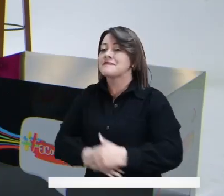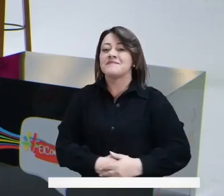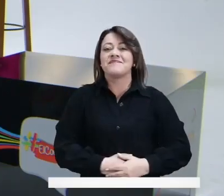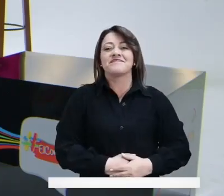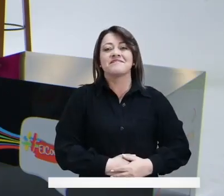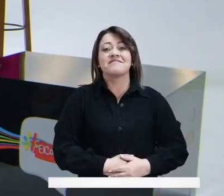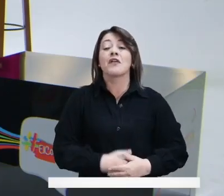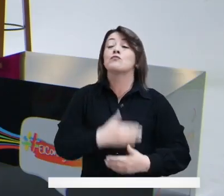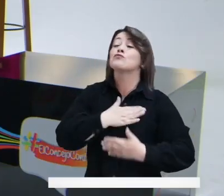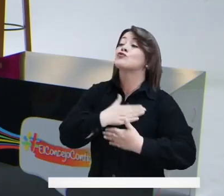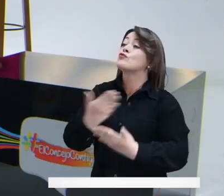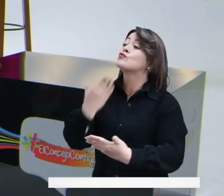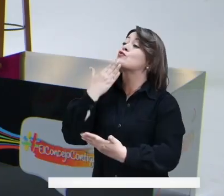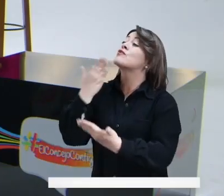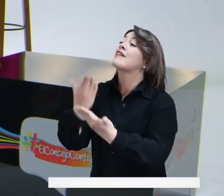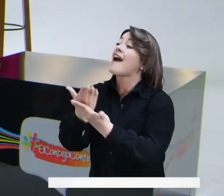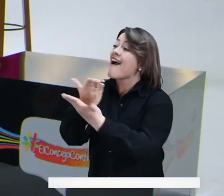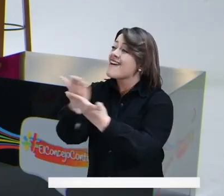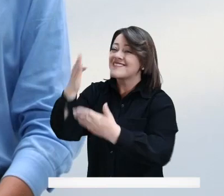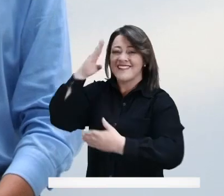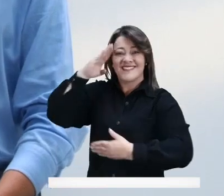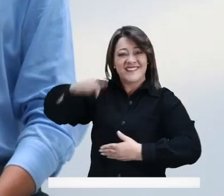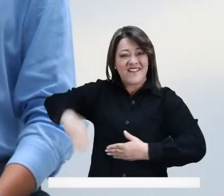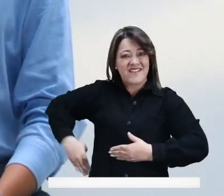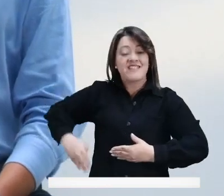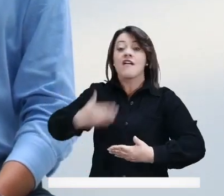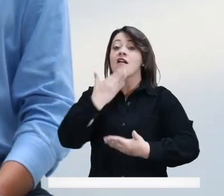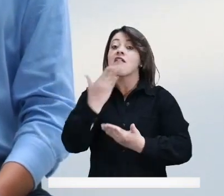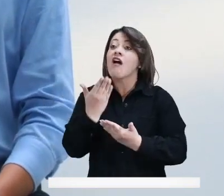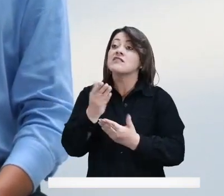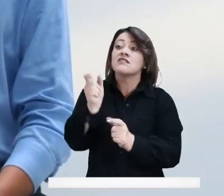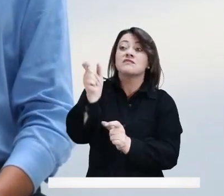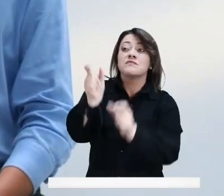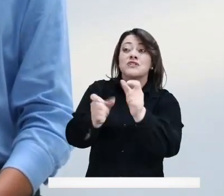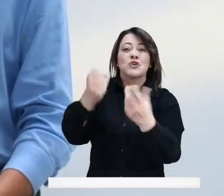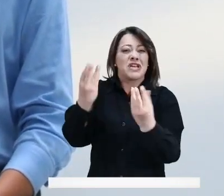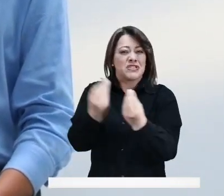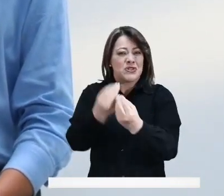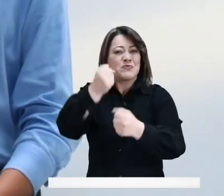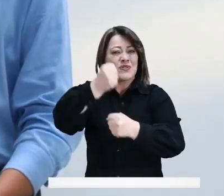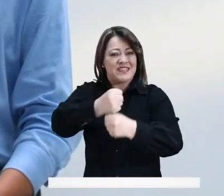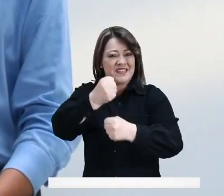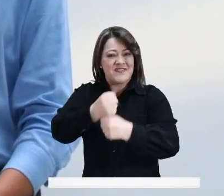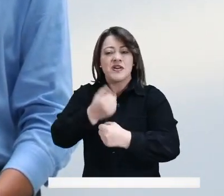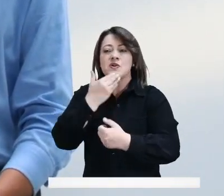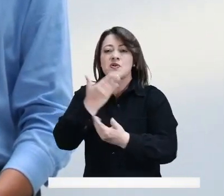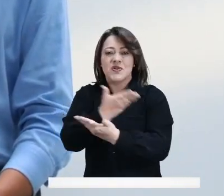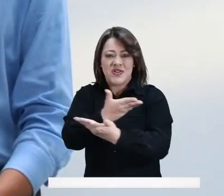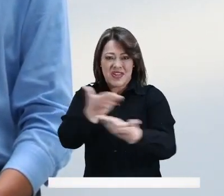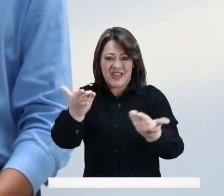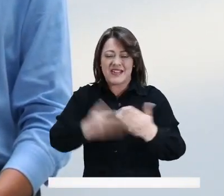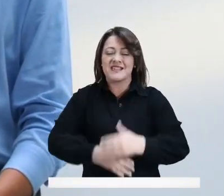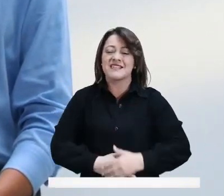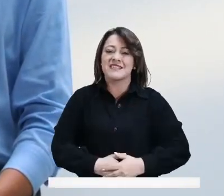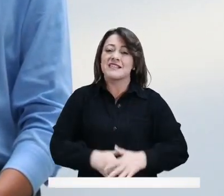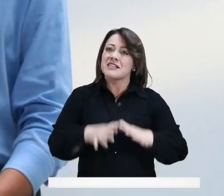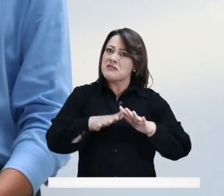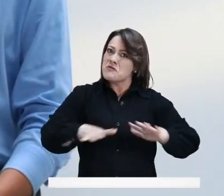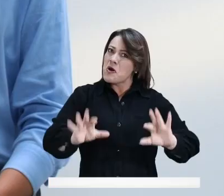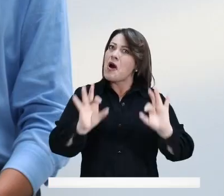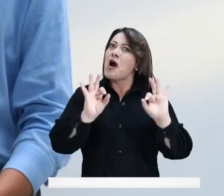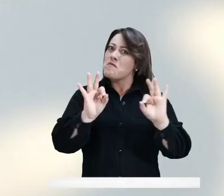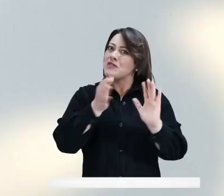invitación. Con todo gusto, gracias a ti, Sabina, y a todas las personas que nos ven y nos escuchan en este espacio